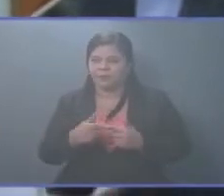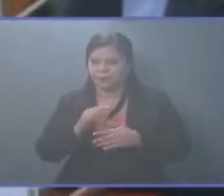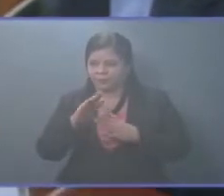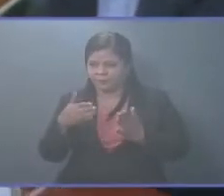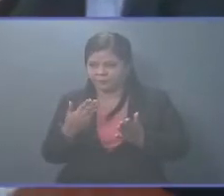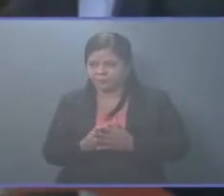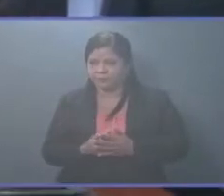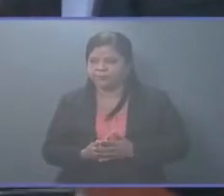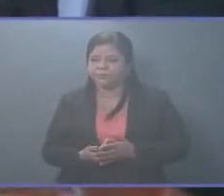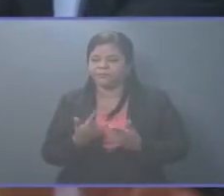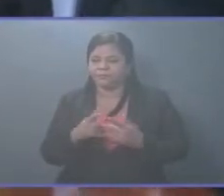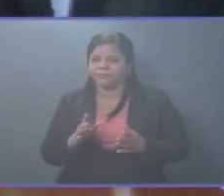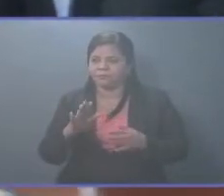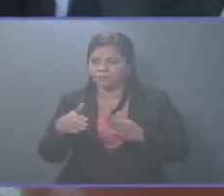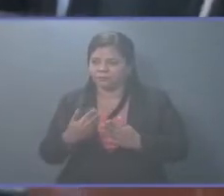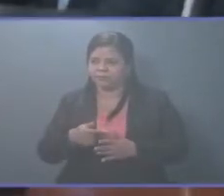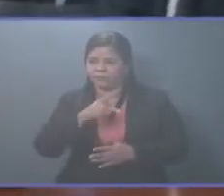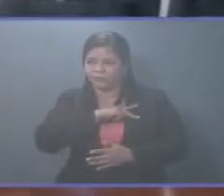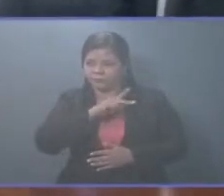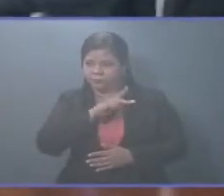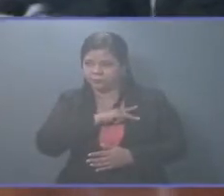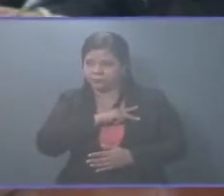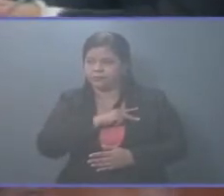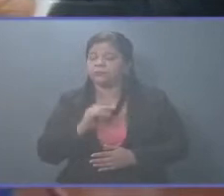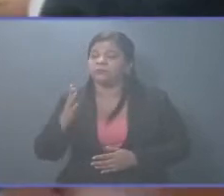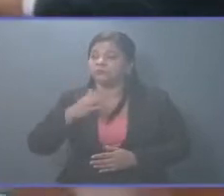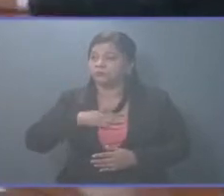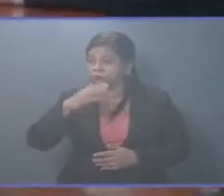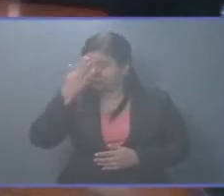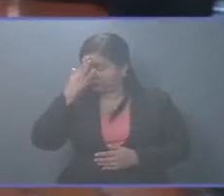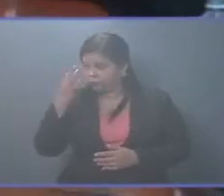Yo le personalmente creo que